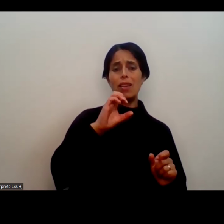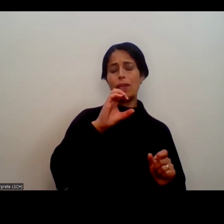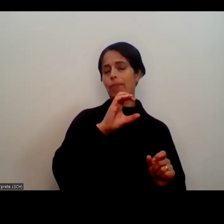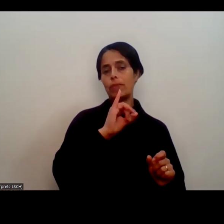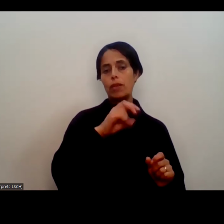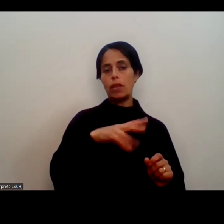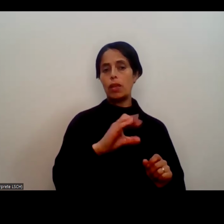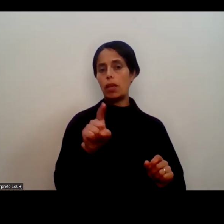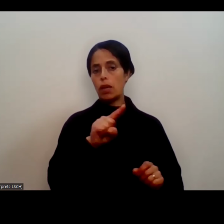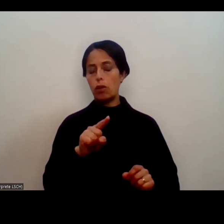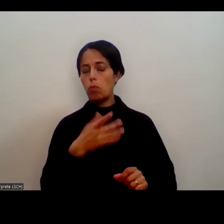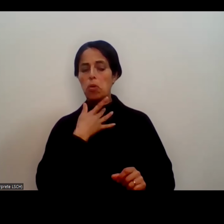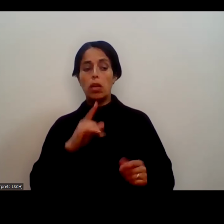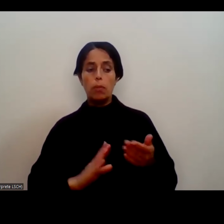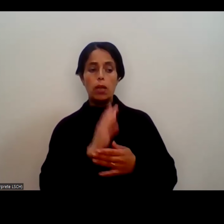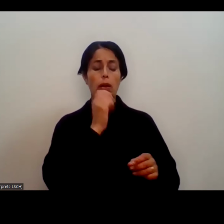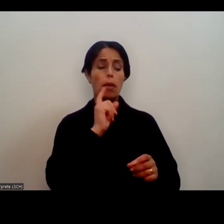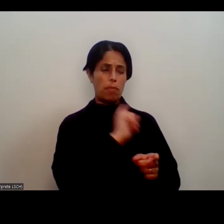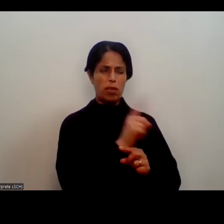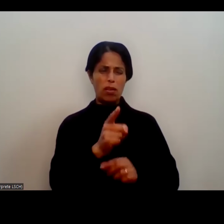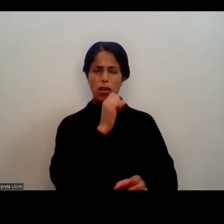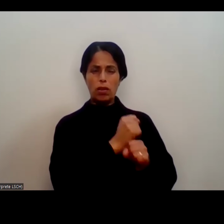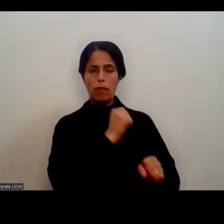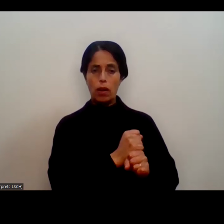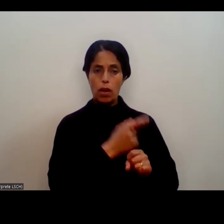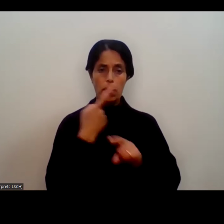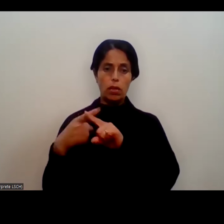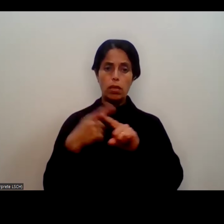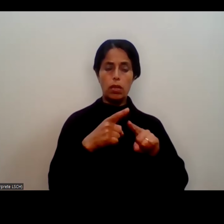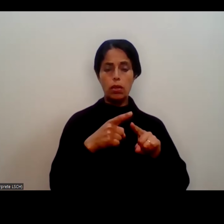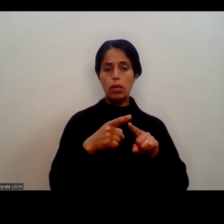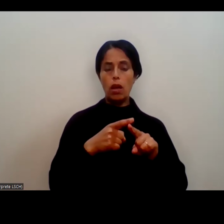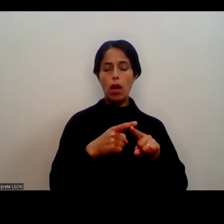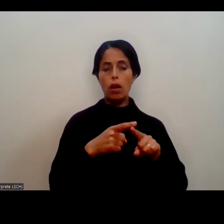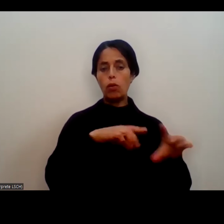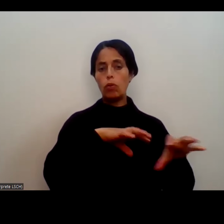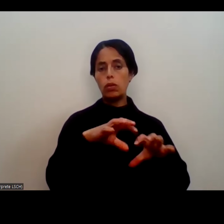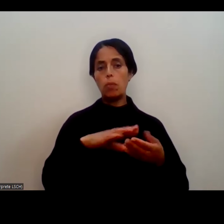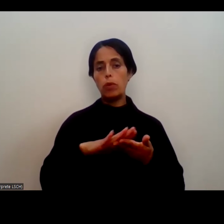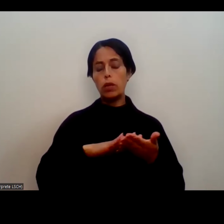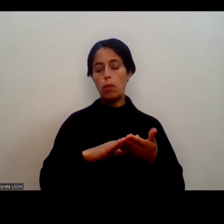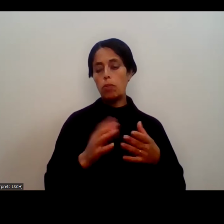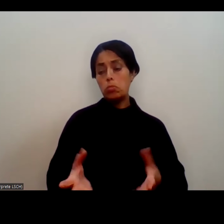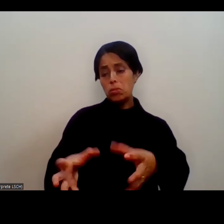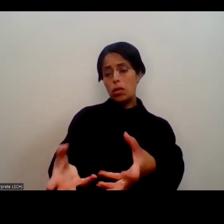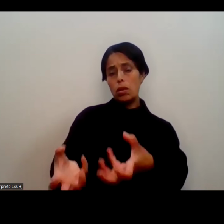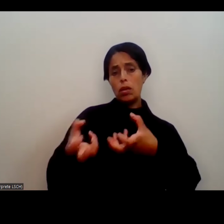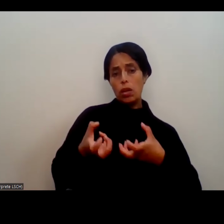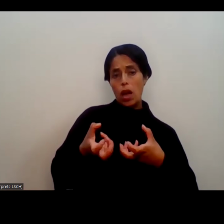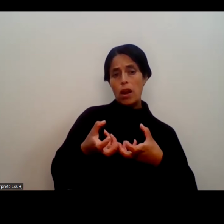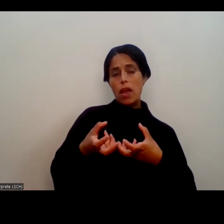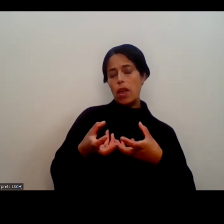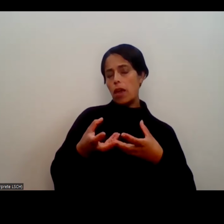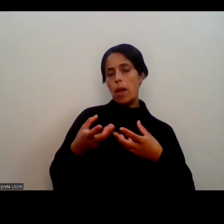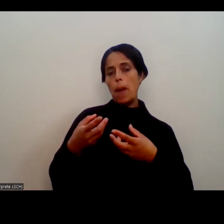a trabajar a todos en labores que ya realizaban, como la extracción de minerales en la zona, pero a